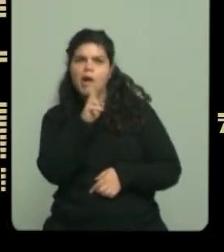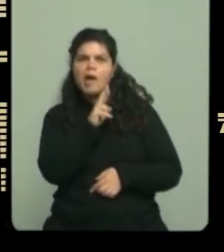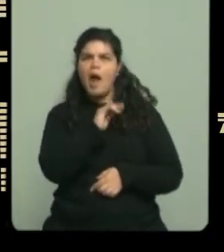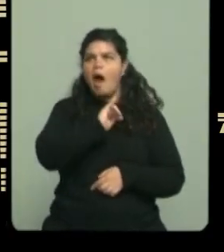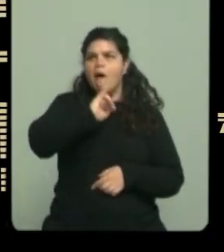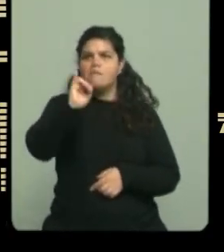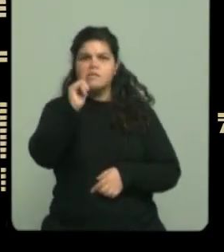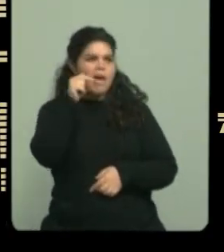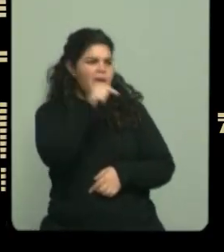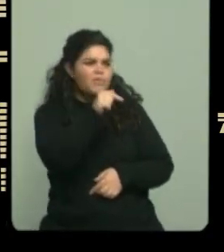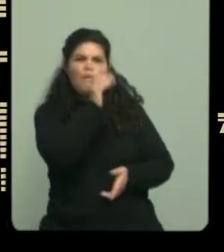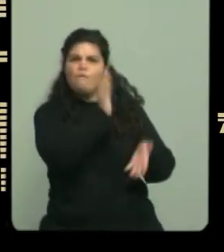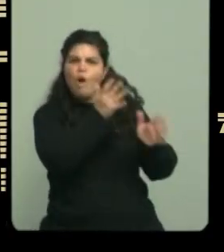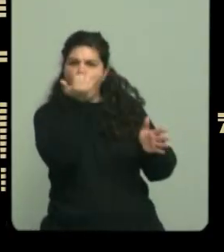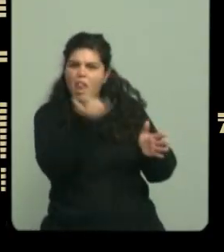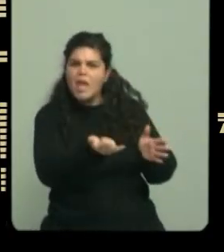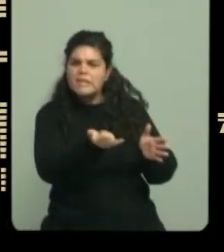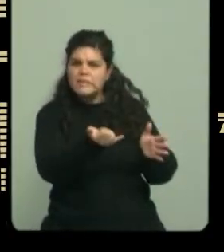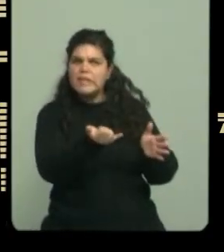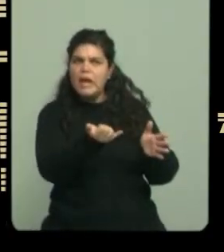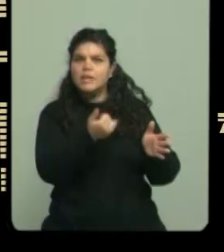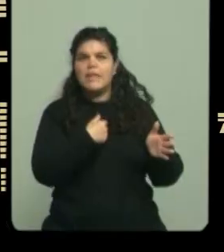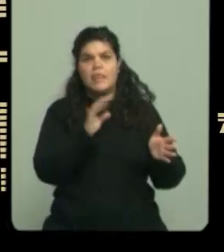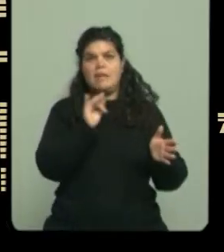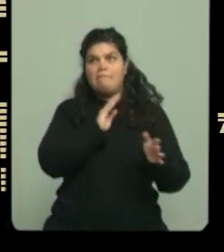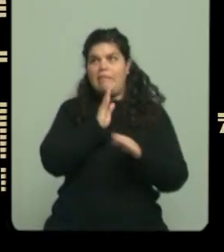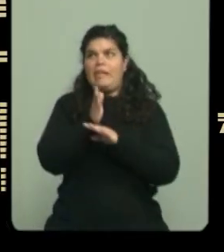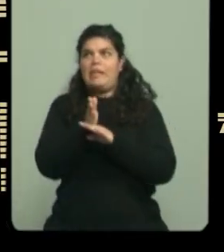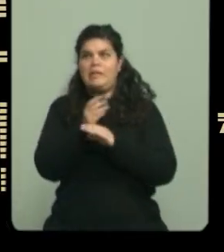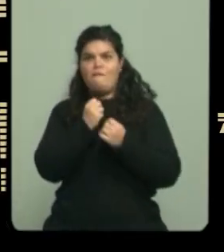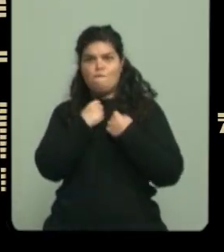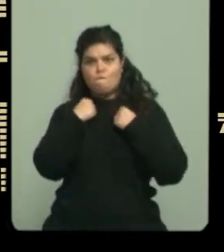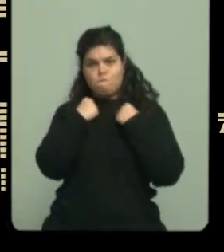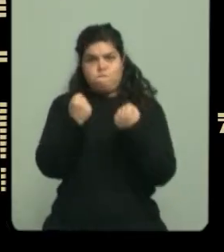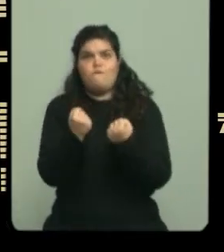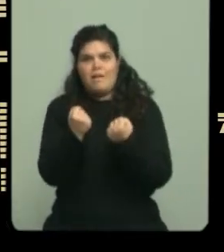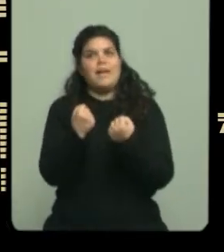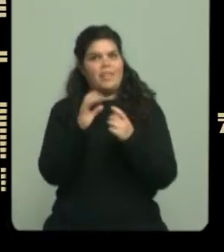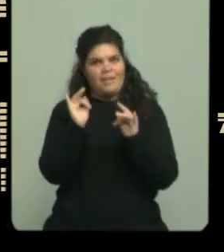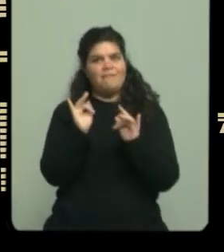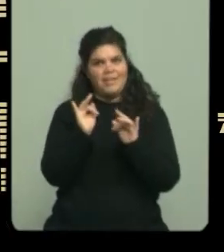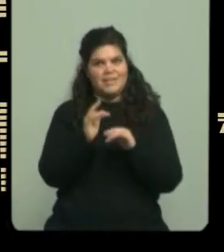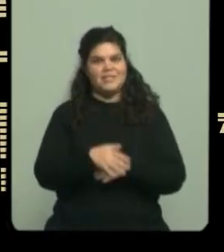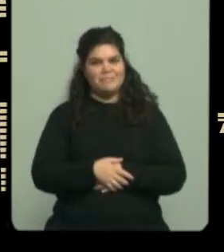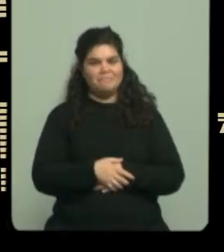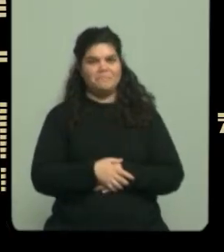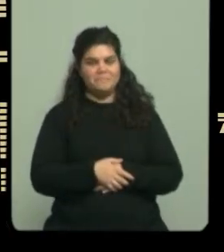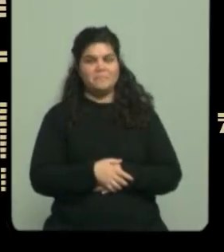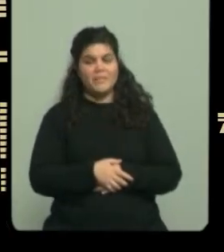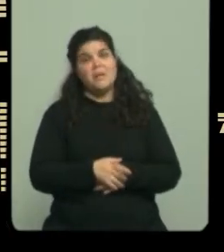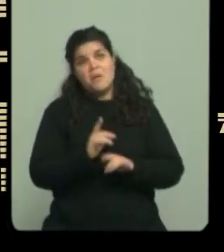está pasando es violencia laboral. Entonces, cuesta acceder, pero yo creo que es importante